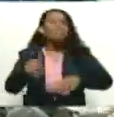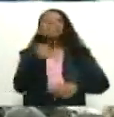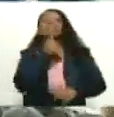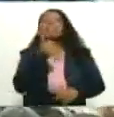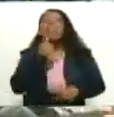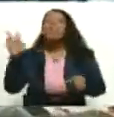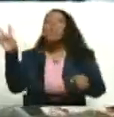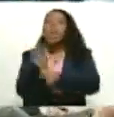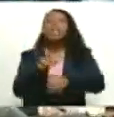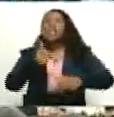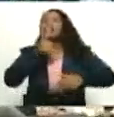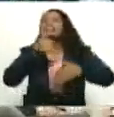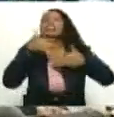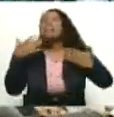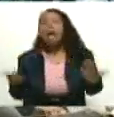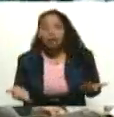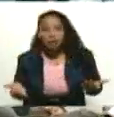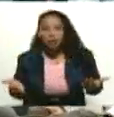los violentos?